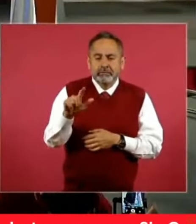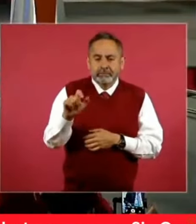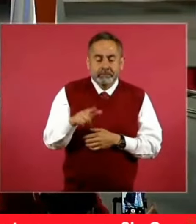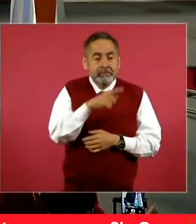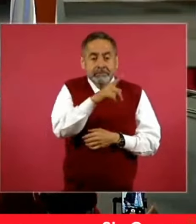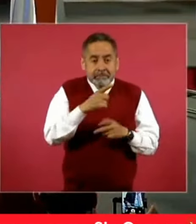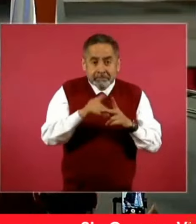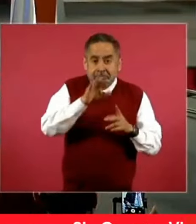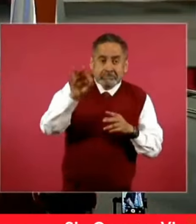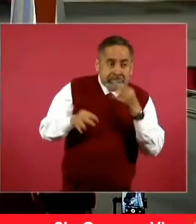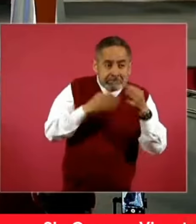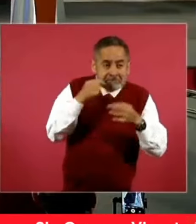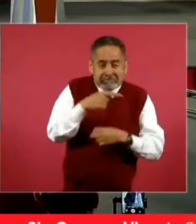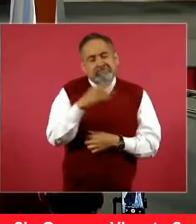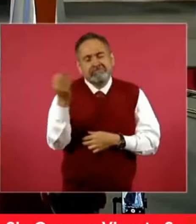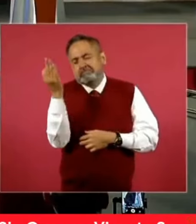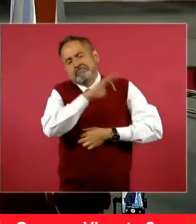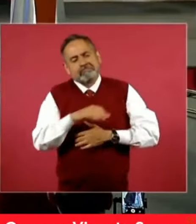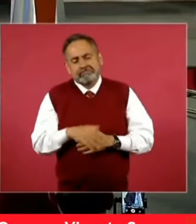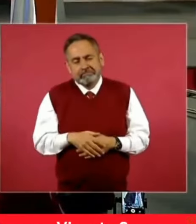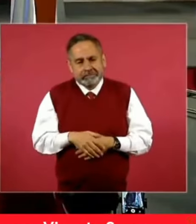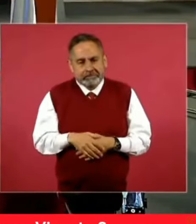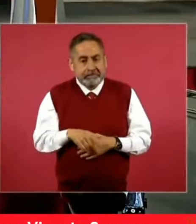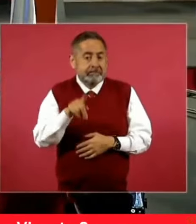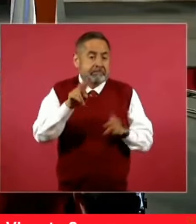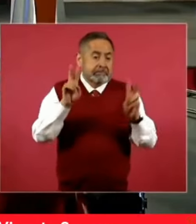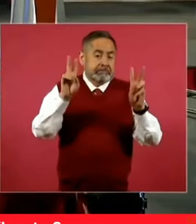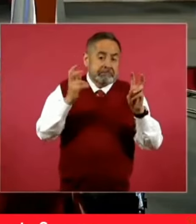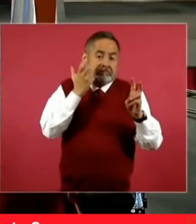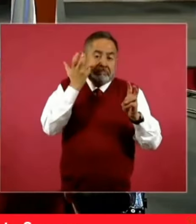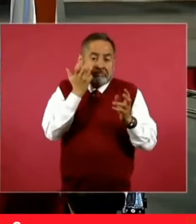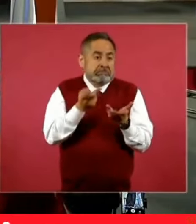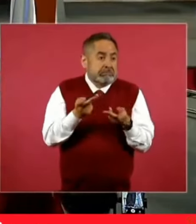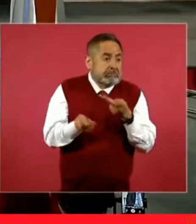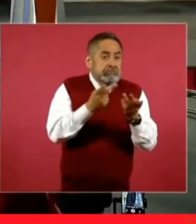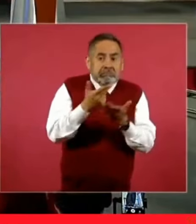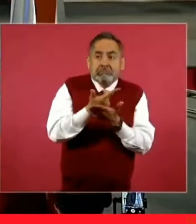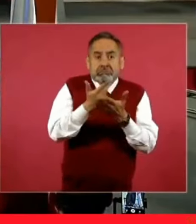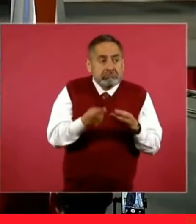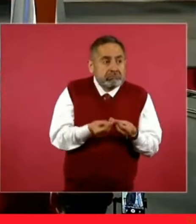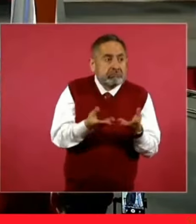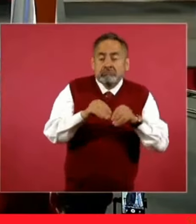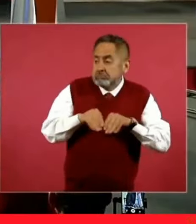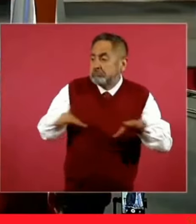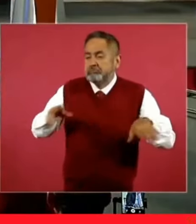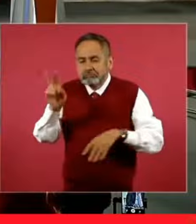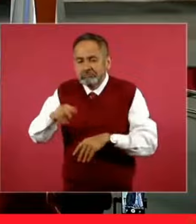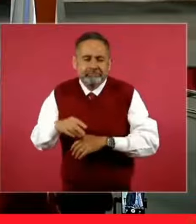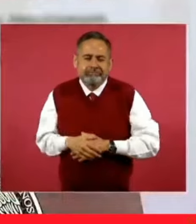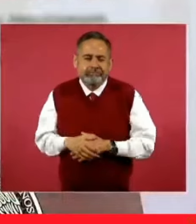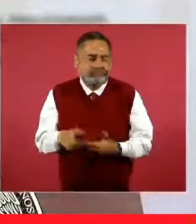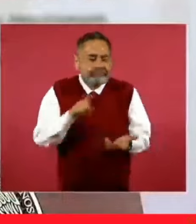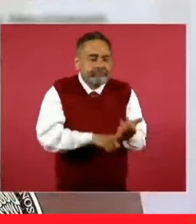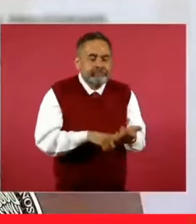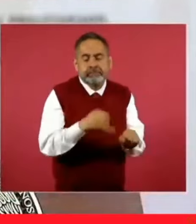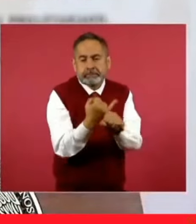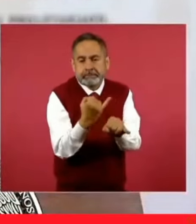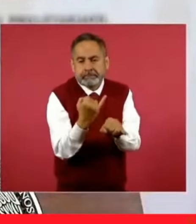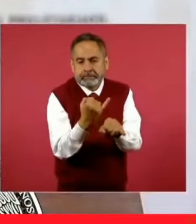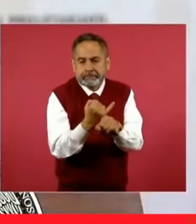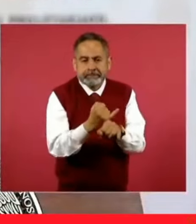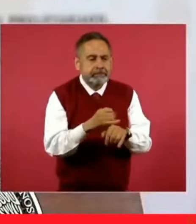son falsos. Esta encuesta, que pretende pasar como cierta, está hecha por internet y en